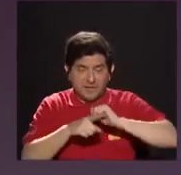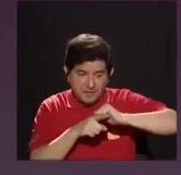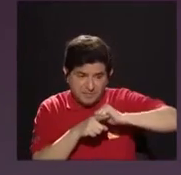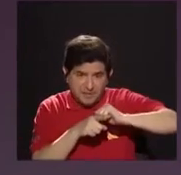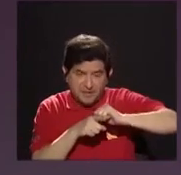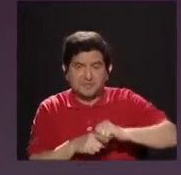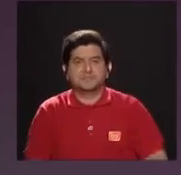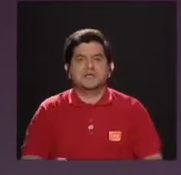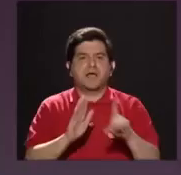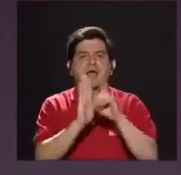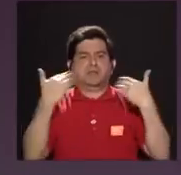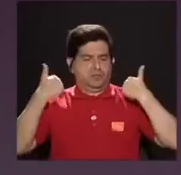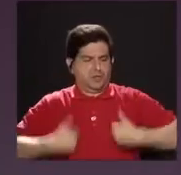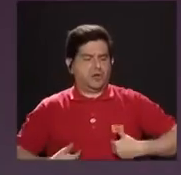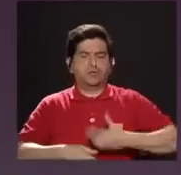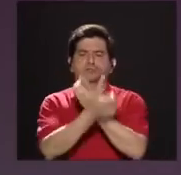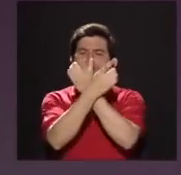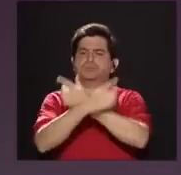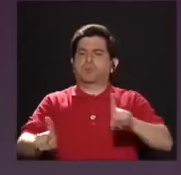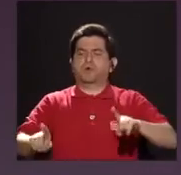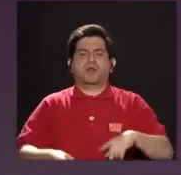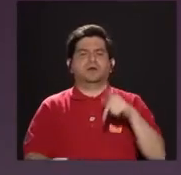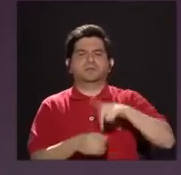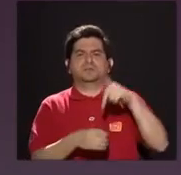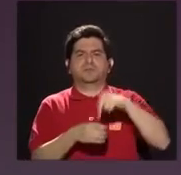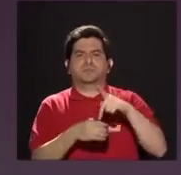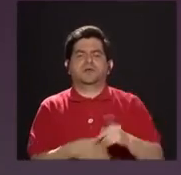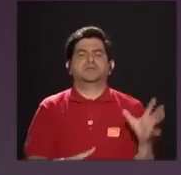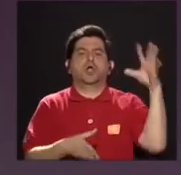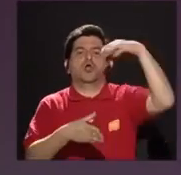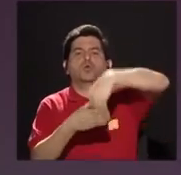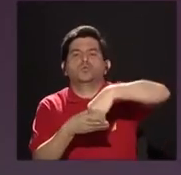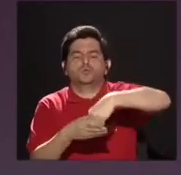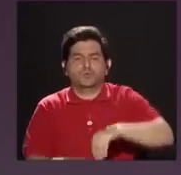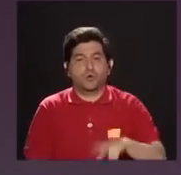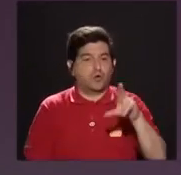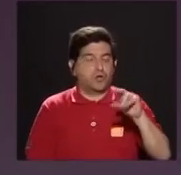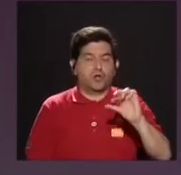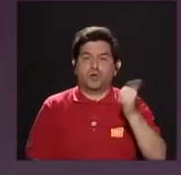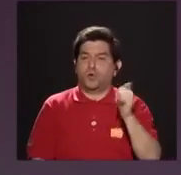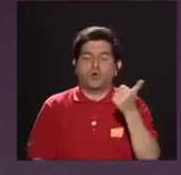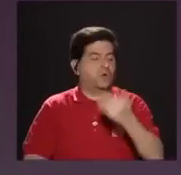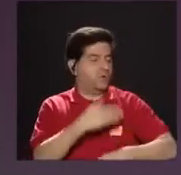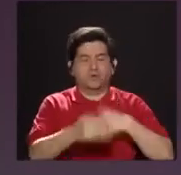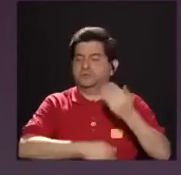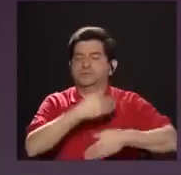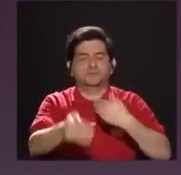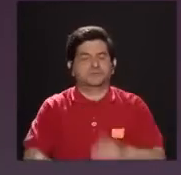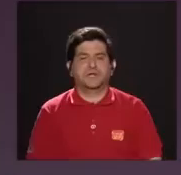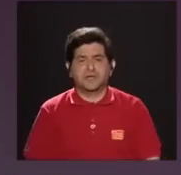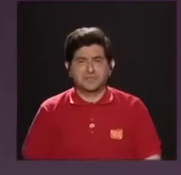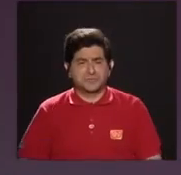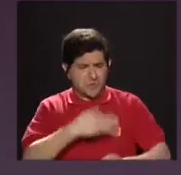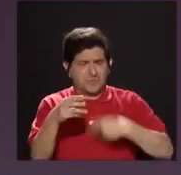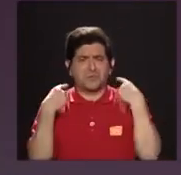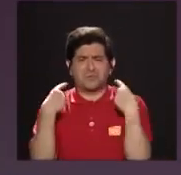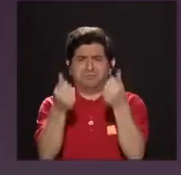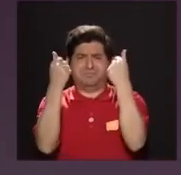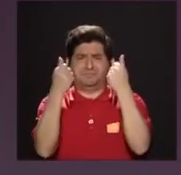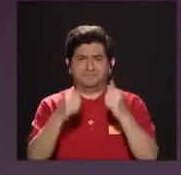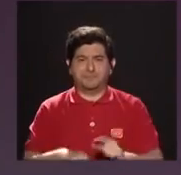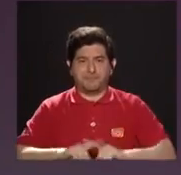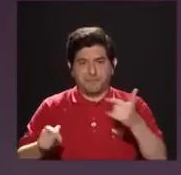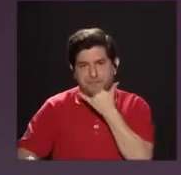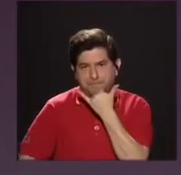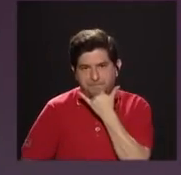capacitación en derechos humanos, en democracia, en participación e inclusión, que en cualquier otro proceso. El trámite es mucho más rápido. Lo